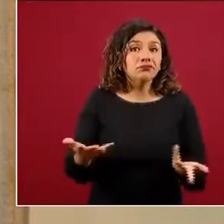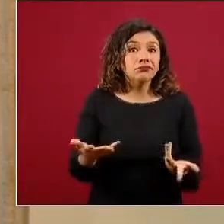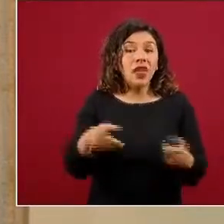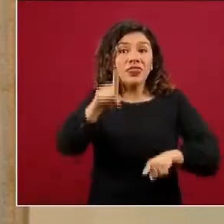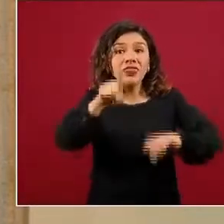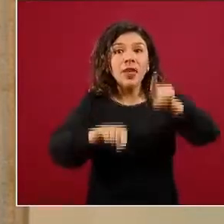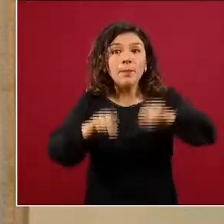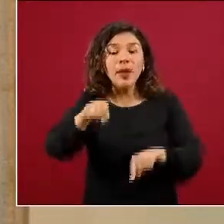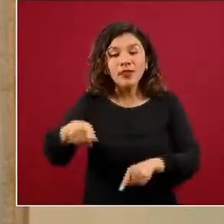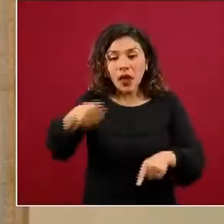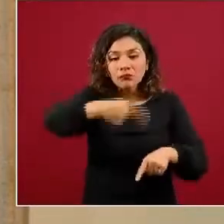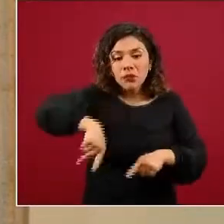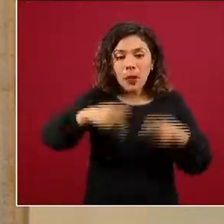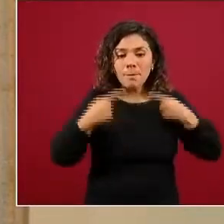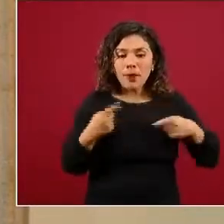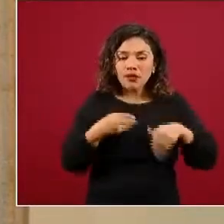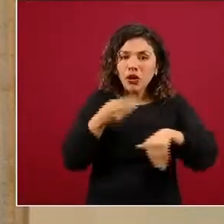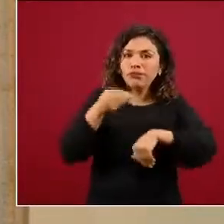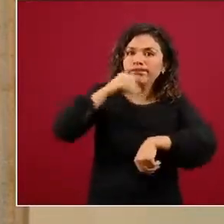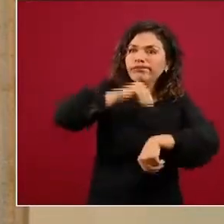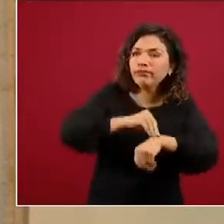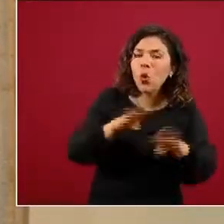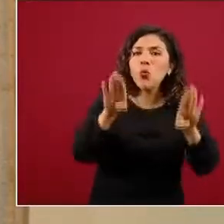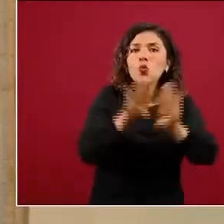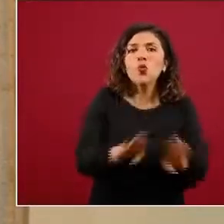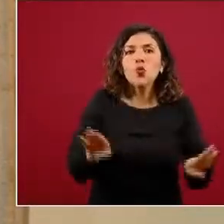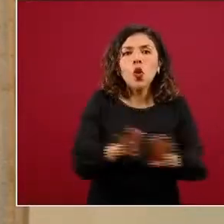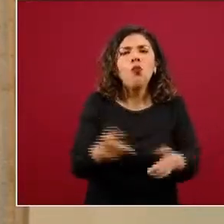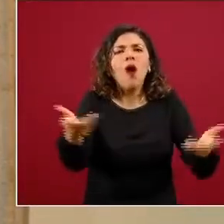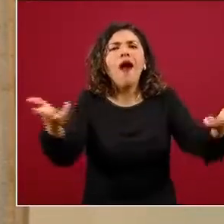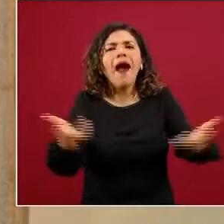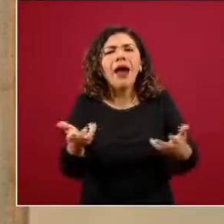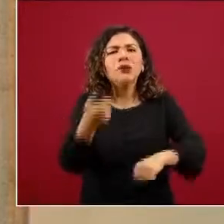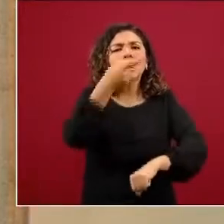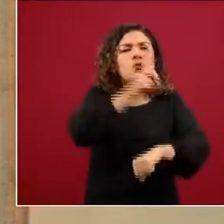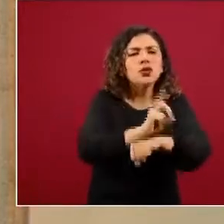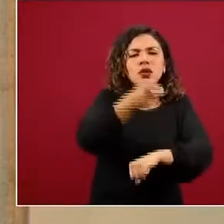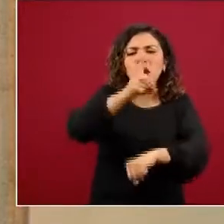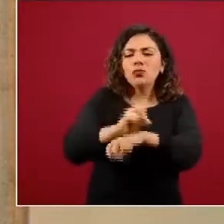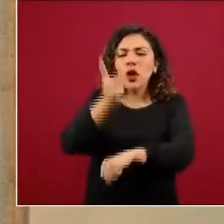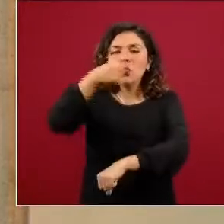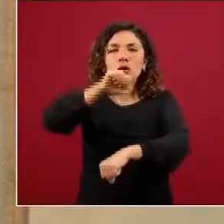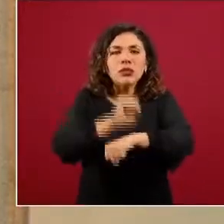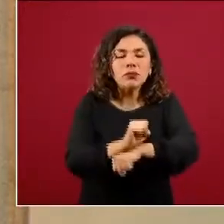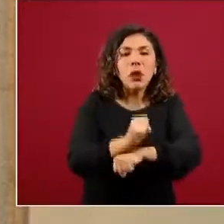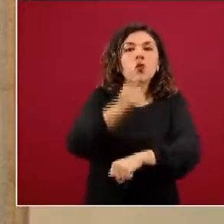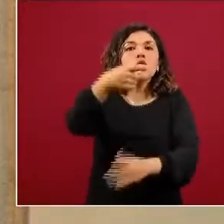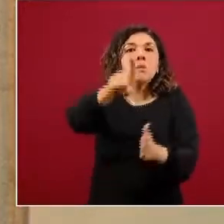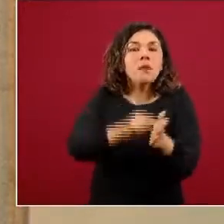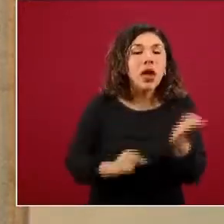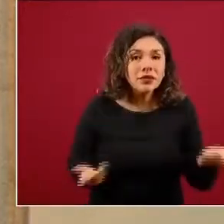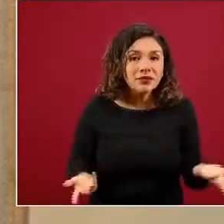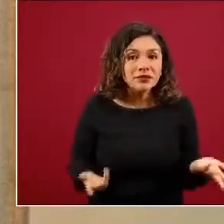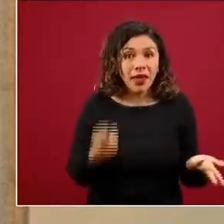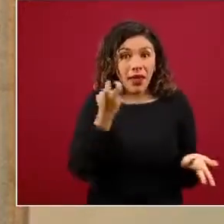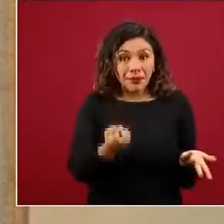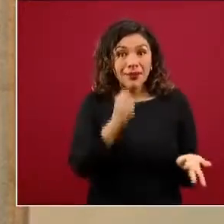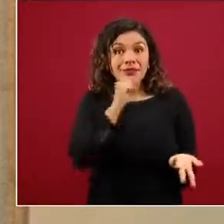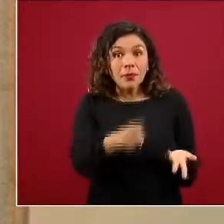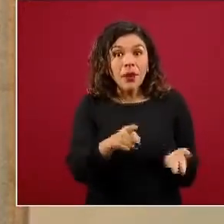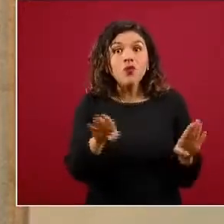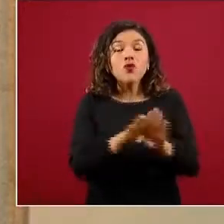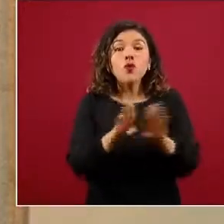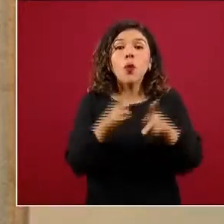hagamos como ciudadanas y ciudadanos cada día, cada semana, cada mes, y depende también de